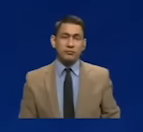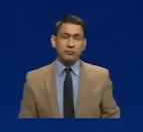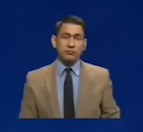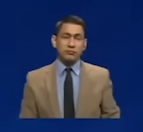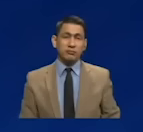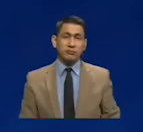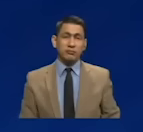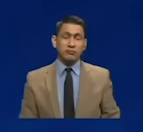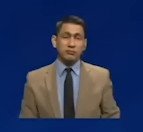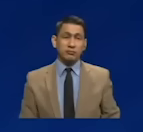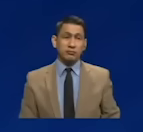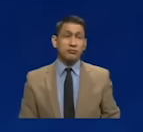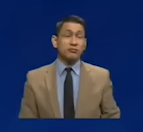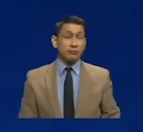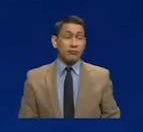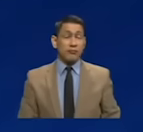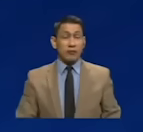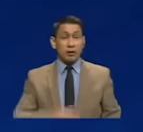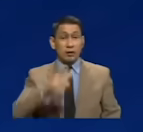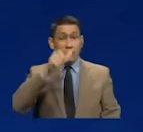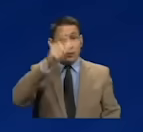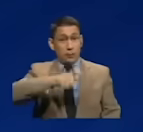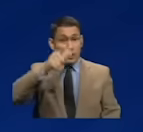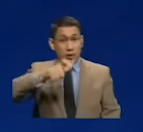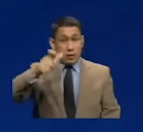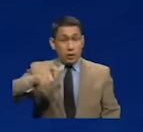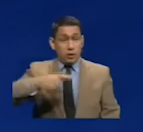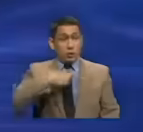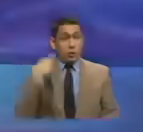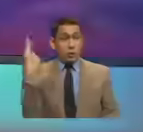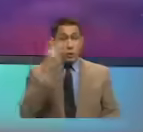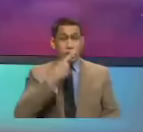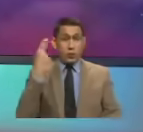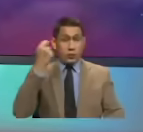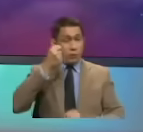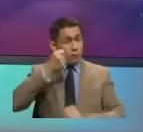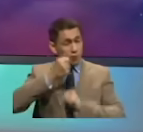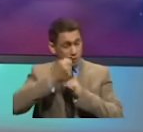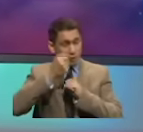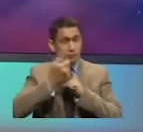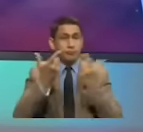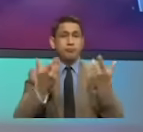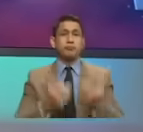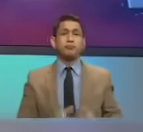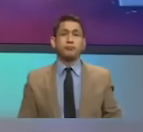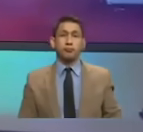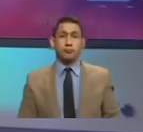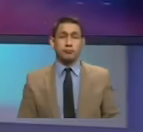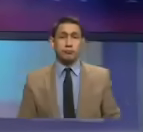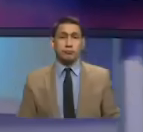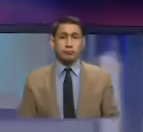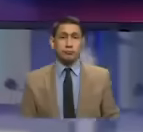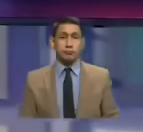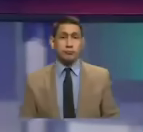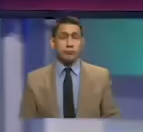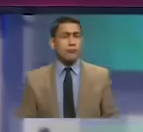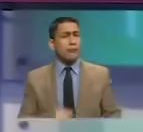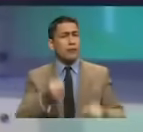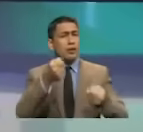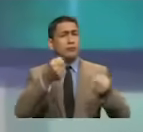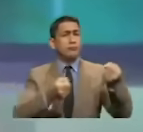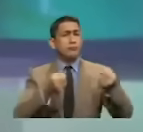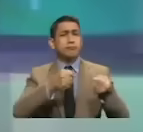Bueno, los resultados están allí, la ciudadanía debe apoyar este tipo de operativos. Vámonos a los carros